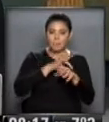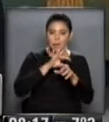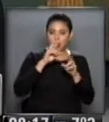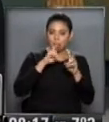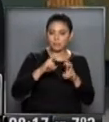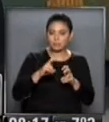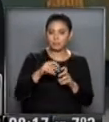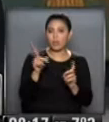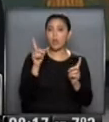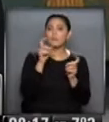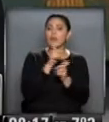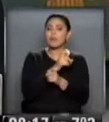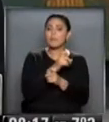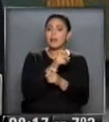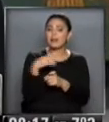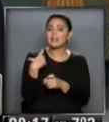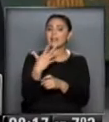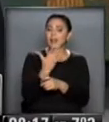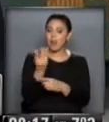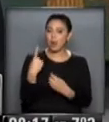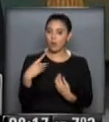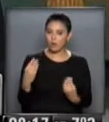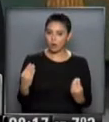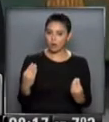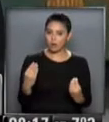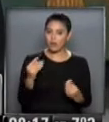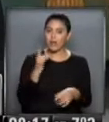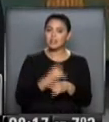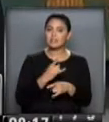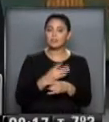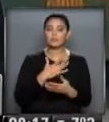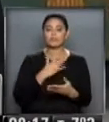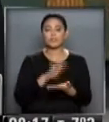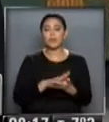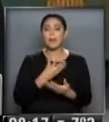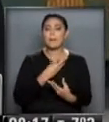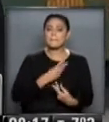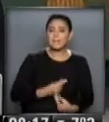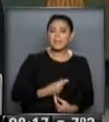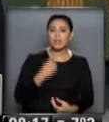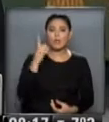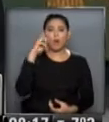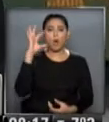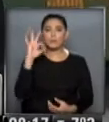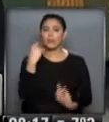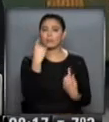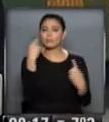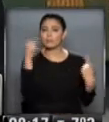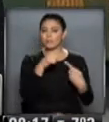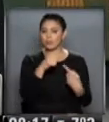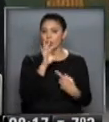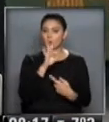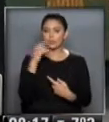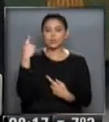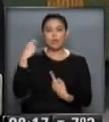general las dificultades siempre rondaron en torno a miedos a prejuicios o a mitos que